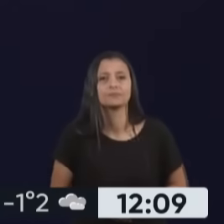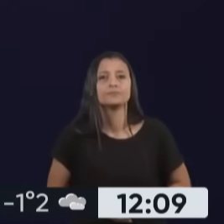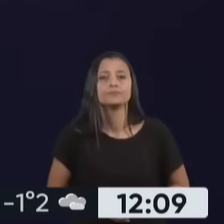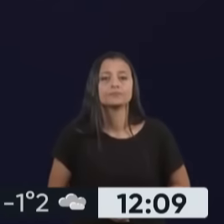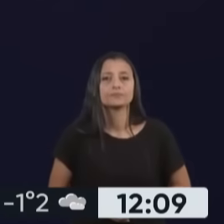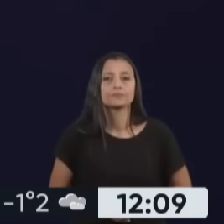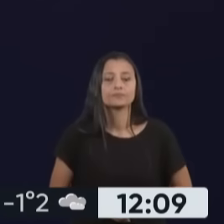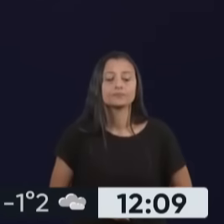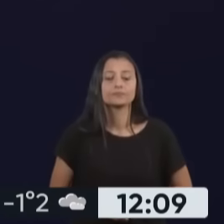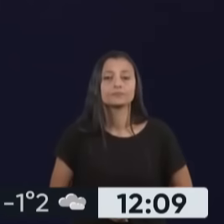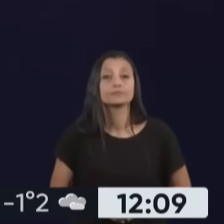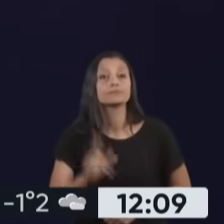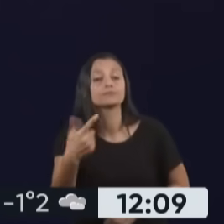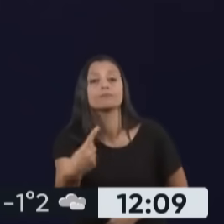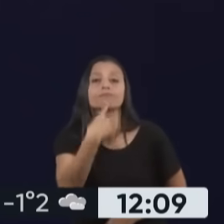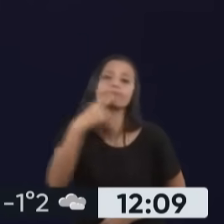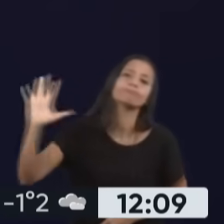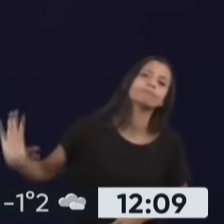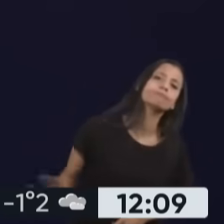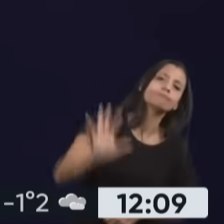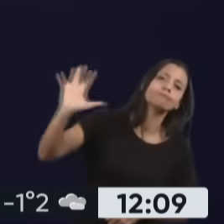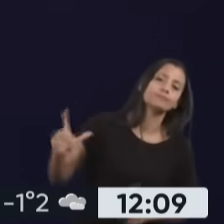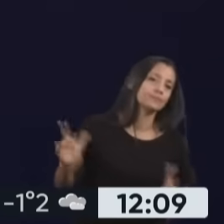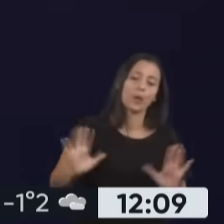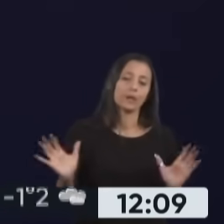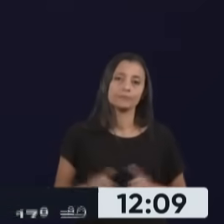generar algún tipo de sospecha de absolutamente nada.